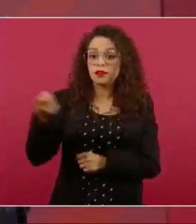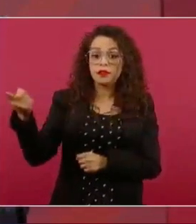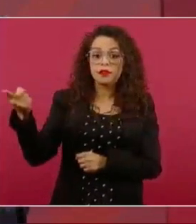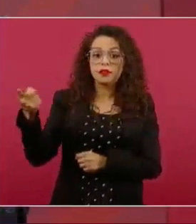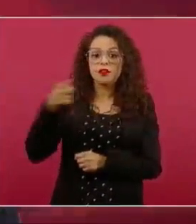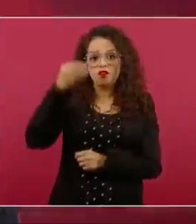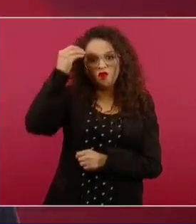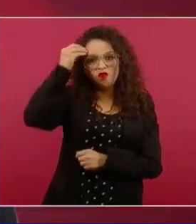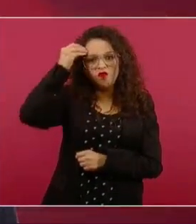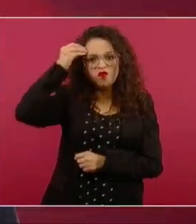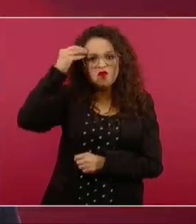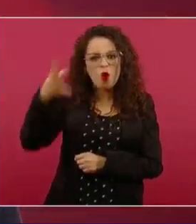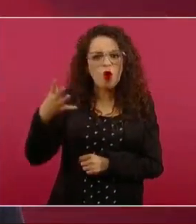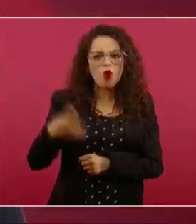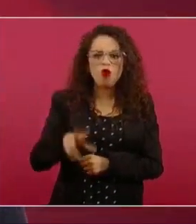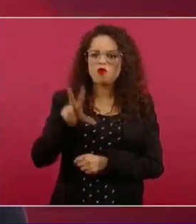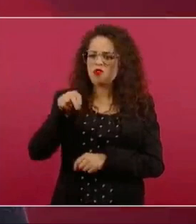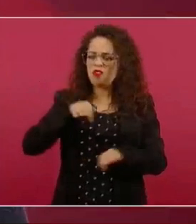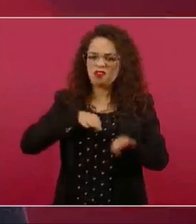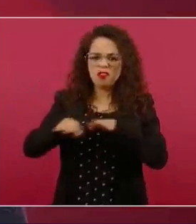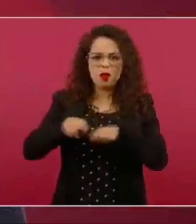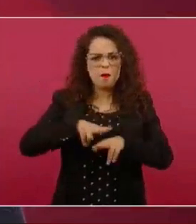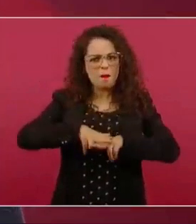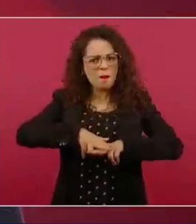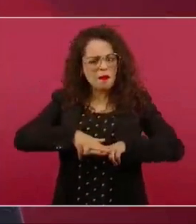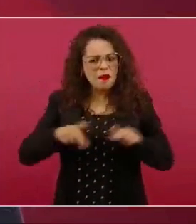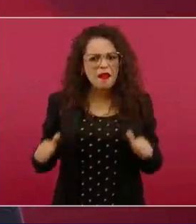unos flojos, que no trabajaban,